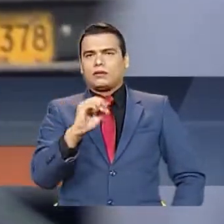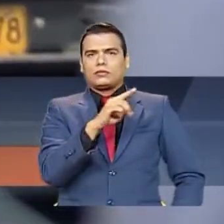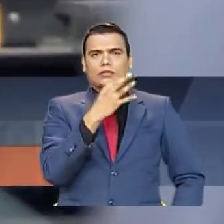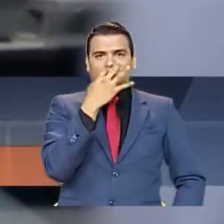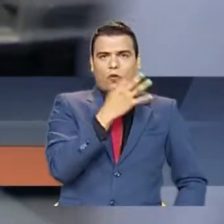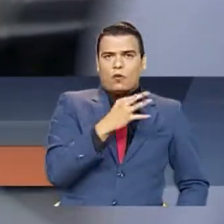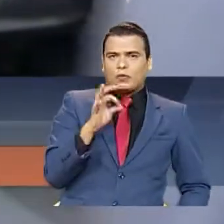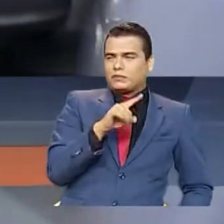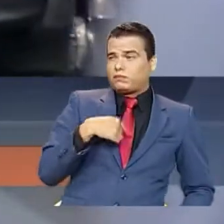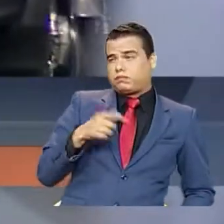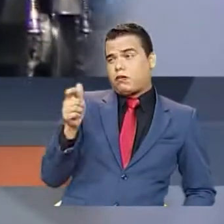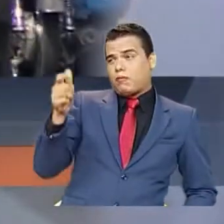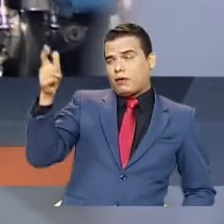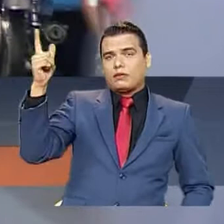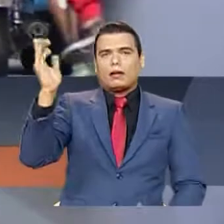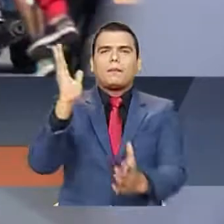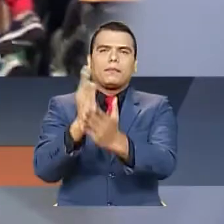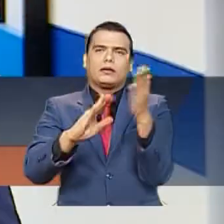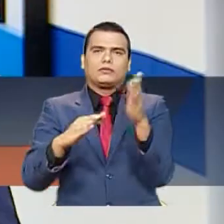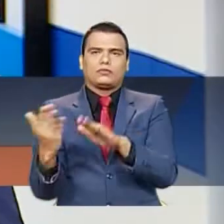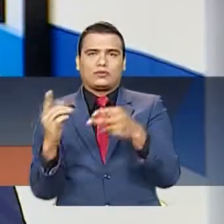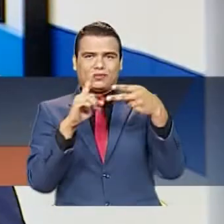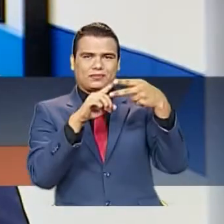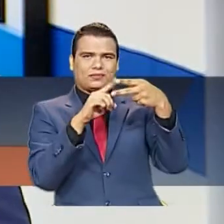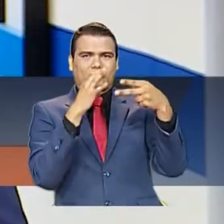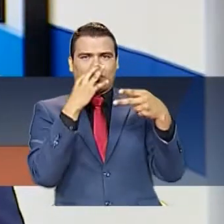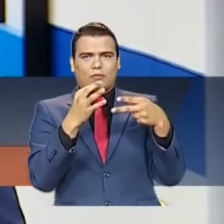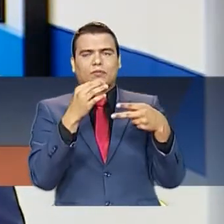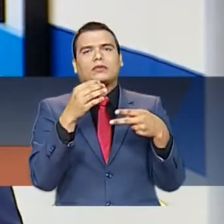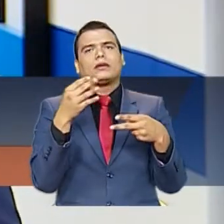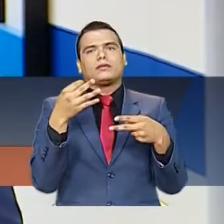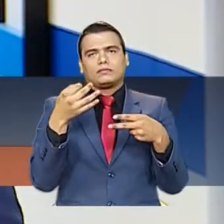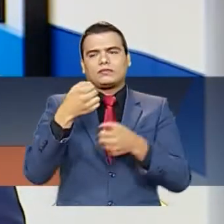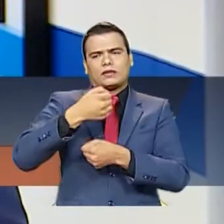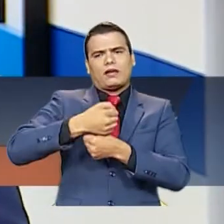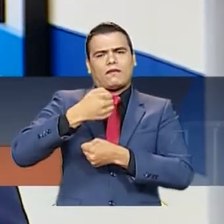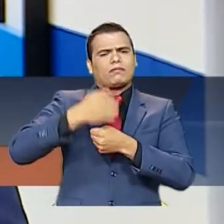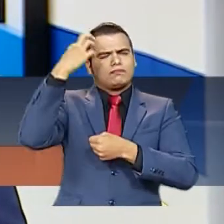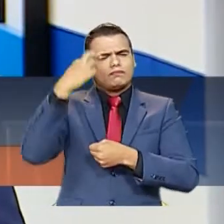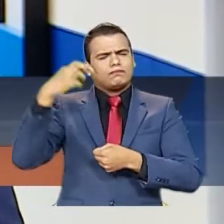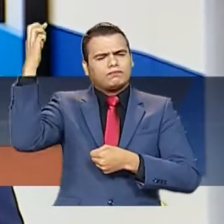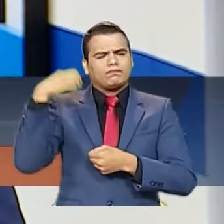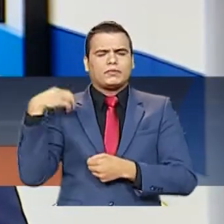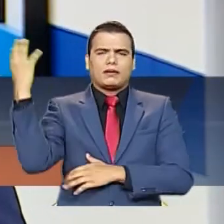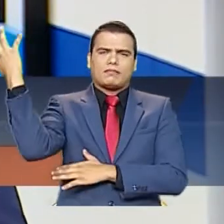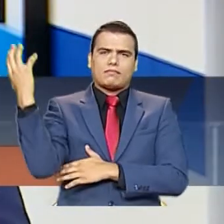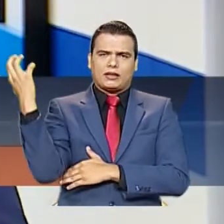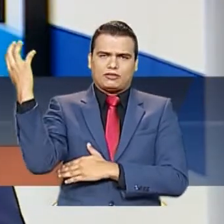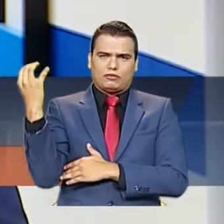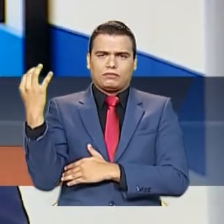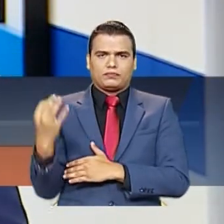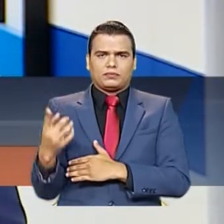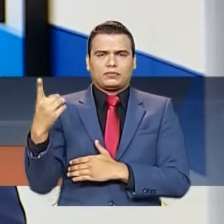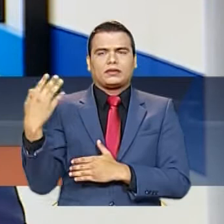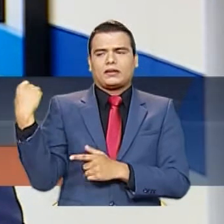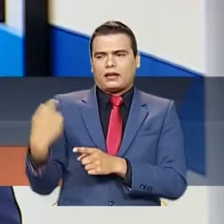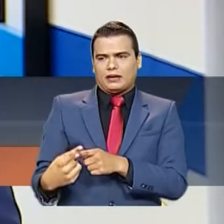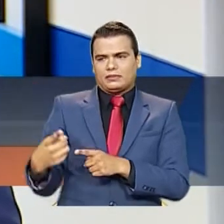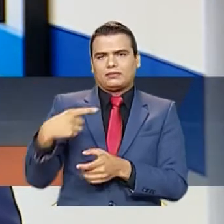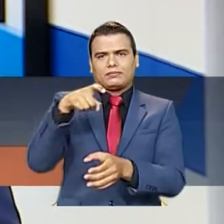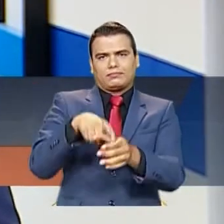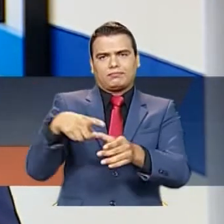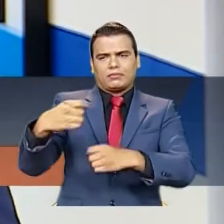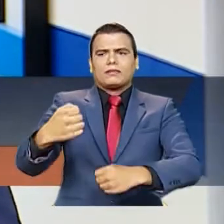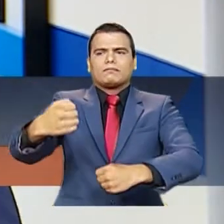varias ocasiones el primero de éstos tenía como profesión o mejor era pensionado como sargento viceprimero del